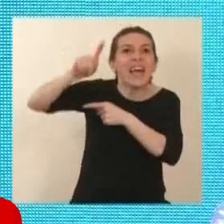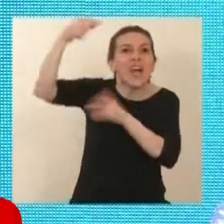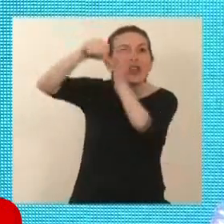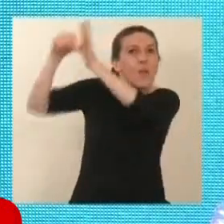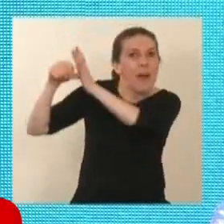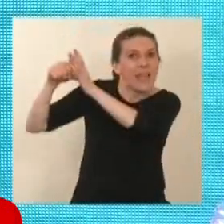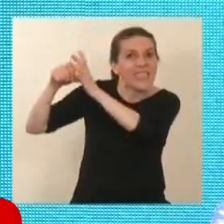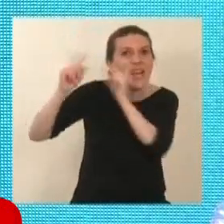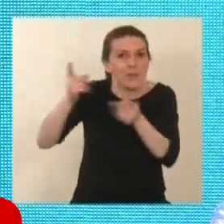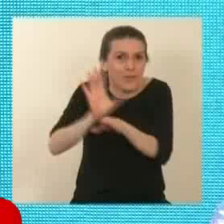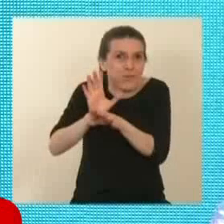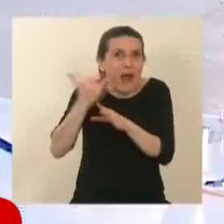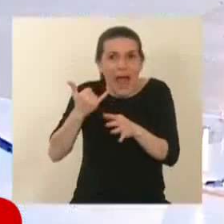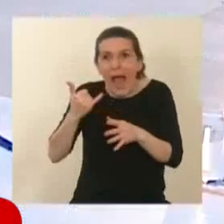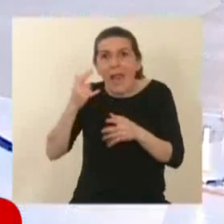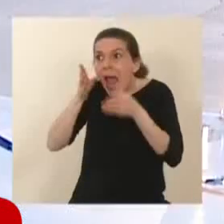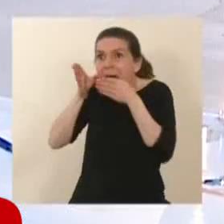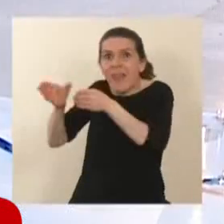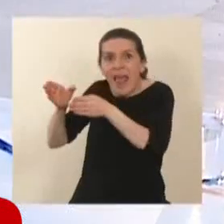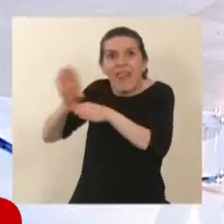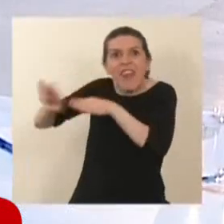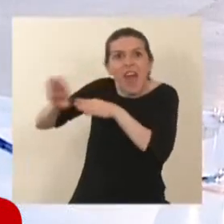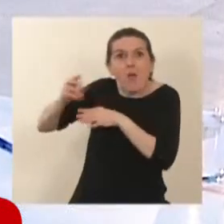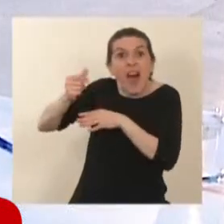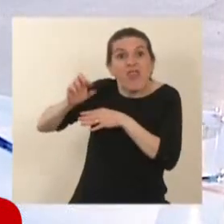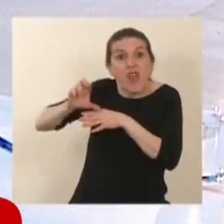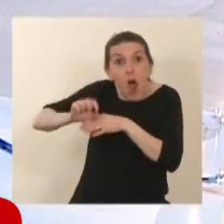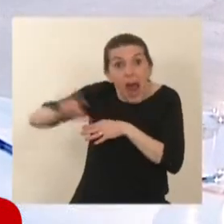público resuelva el problema de endeudamiento insostenible, le